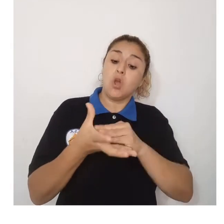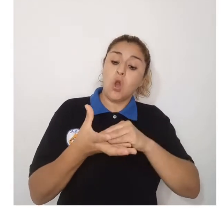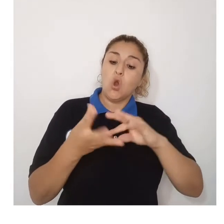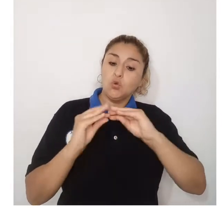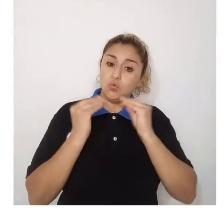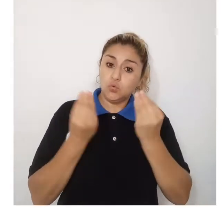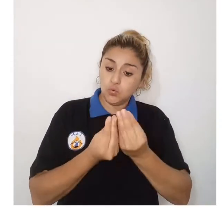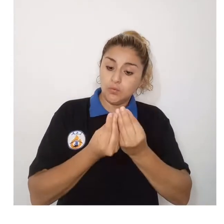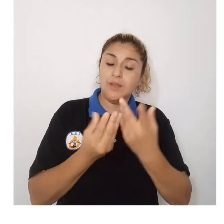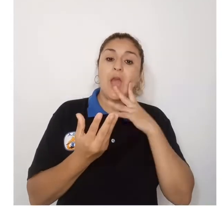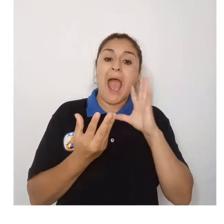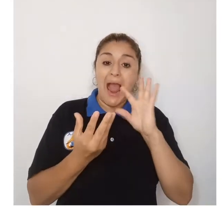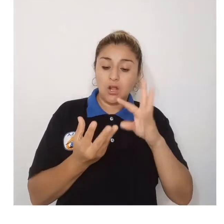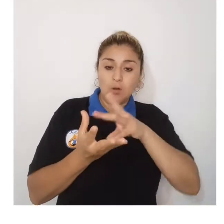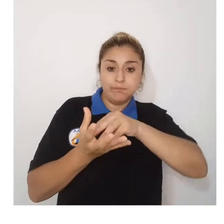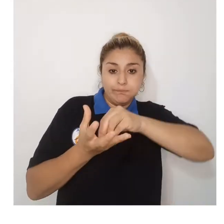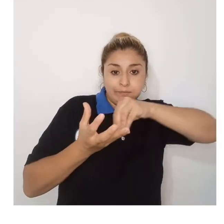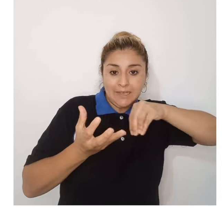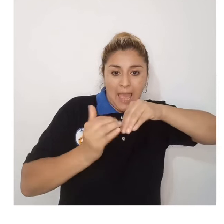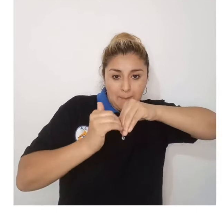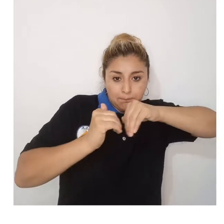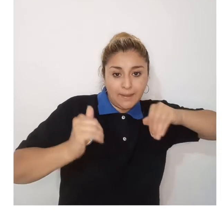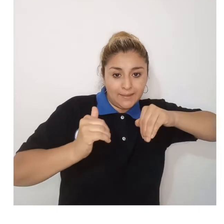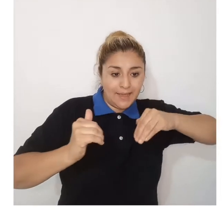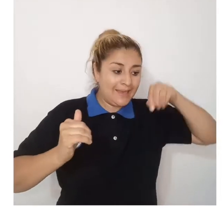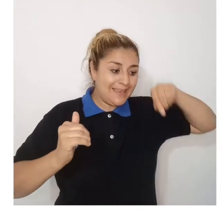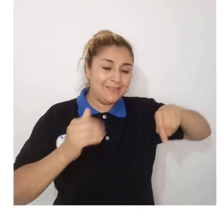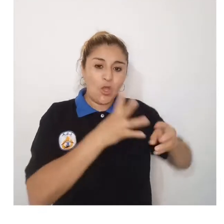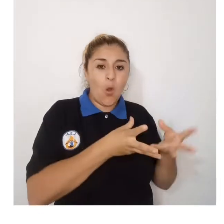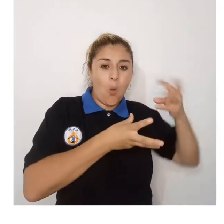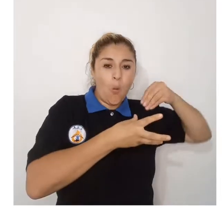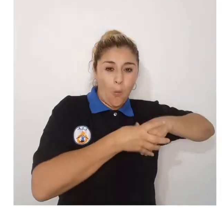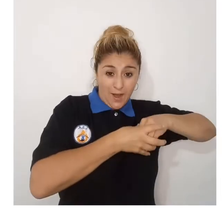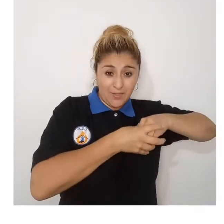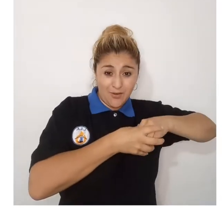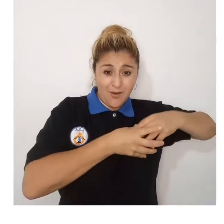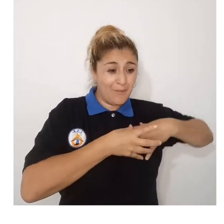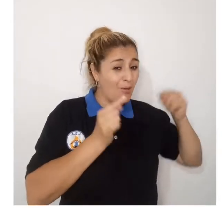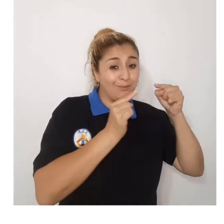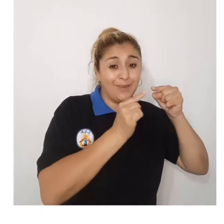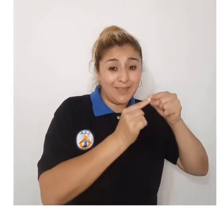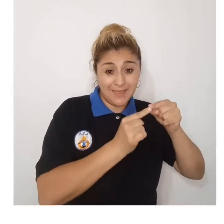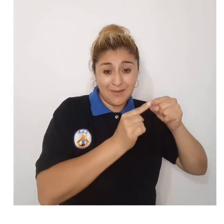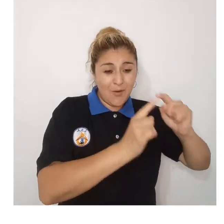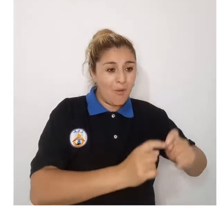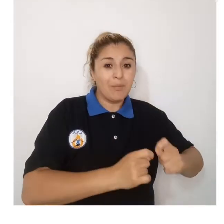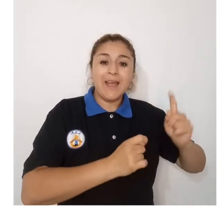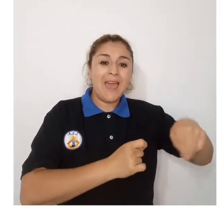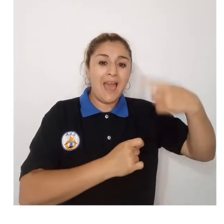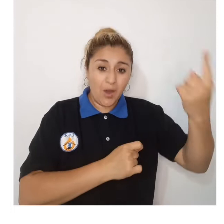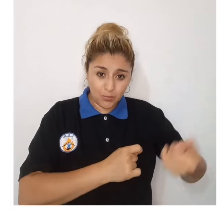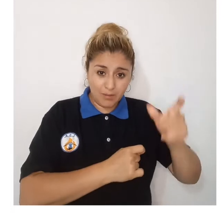por carta a quien hubiere designado por carta a éstos enviaré para que lleguen vuestros donativos